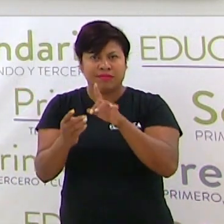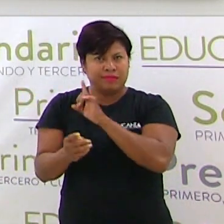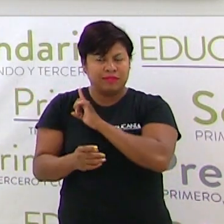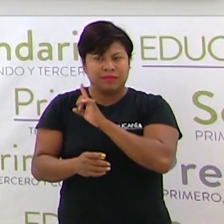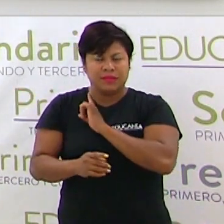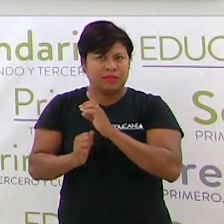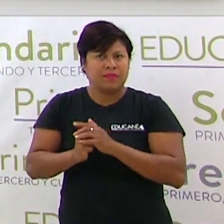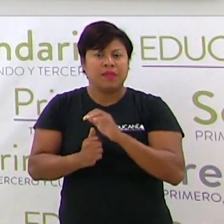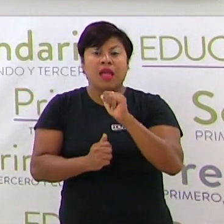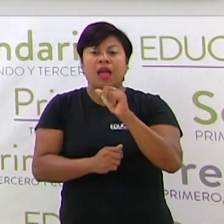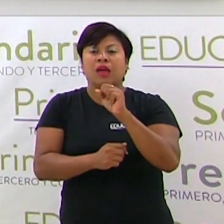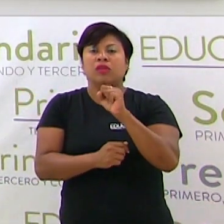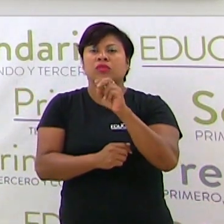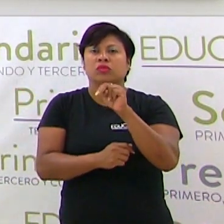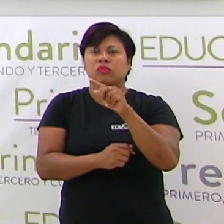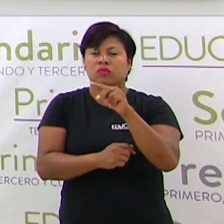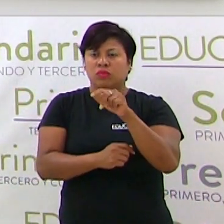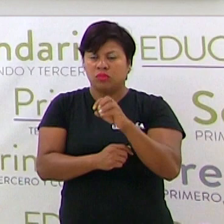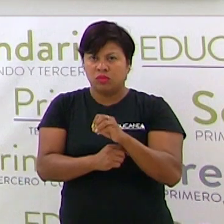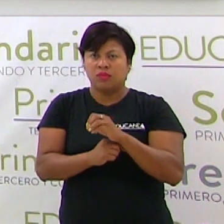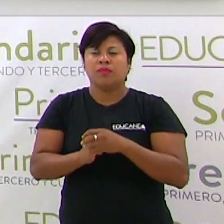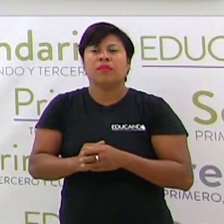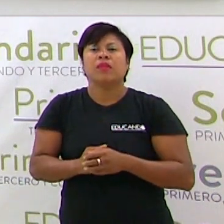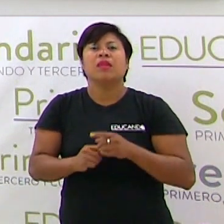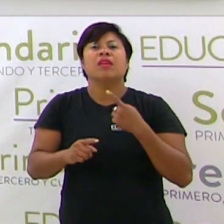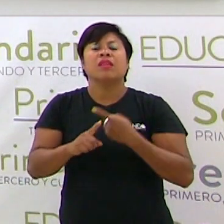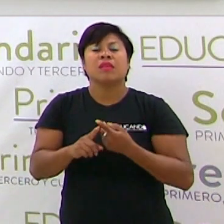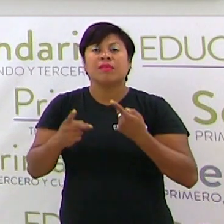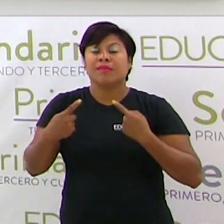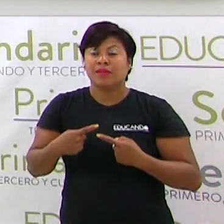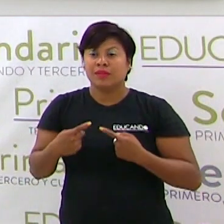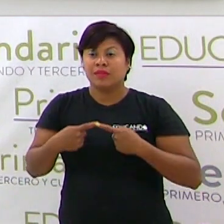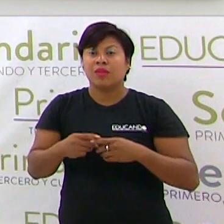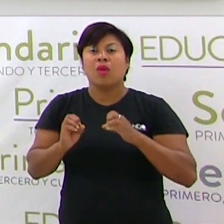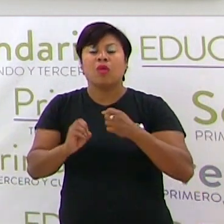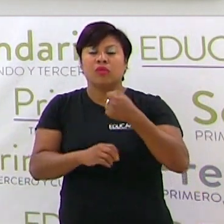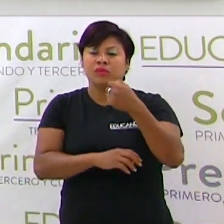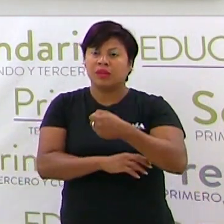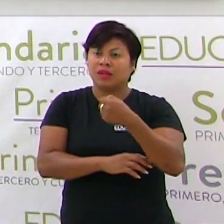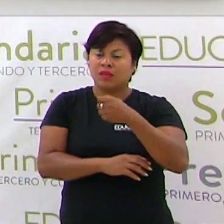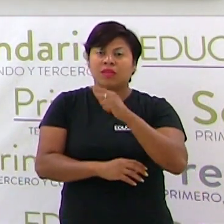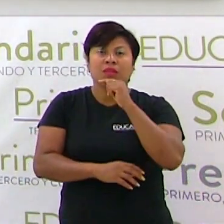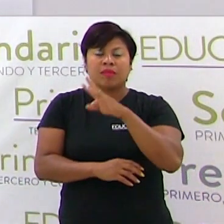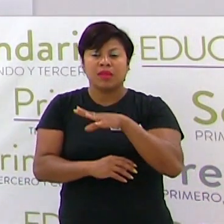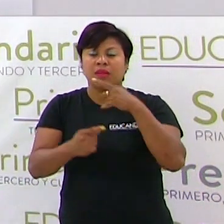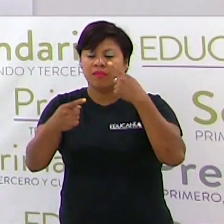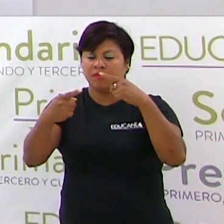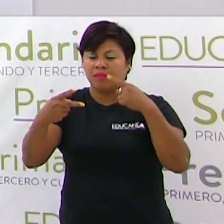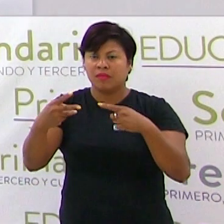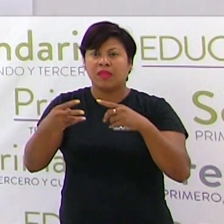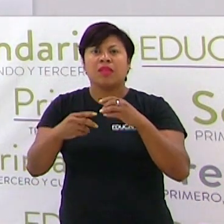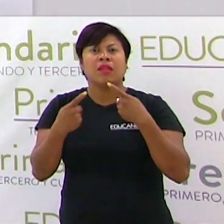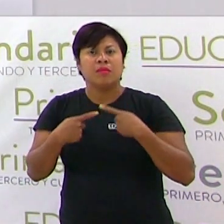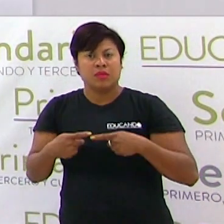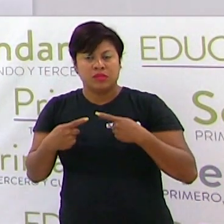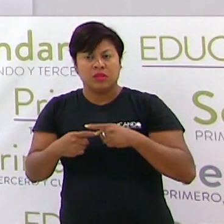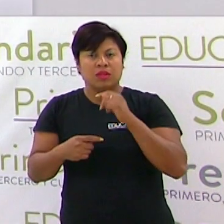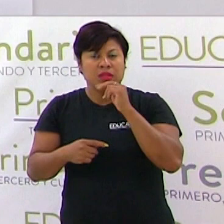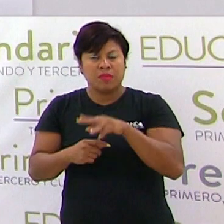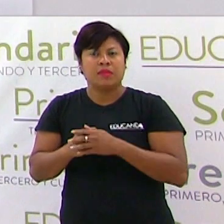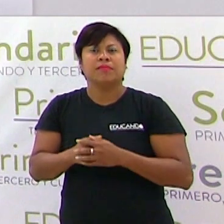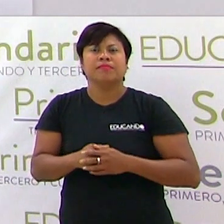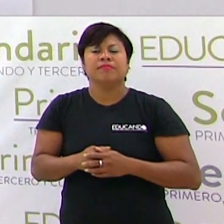el asunto. Los datos del destinatario o un saludo incluyendo los datos del destinatario también, el nombre